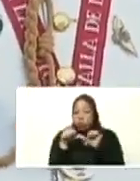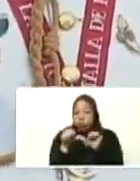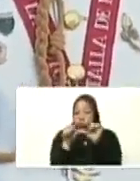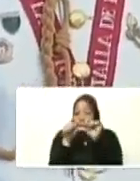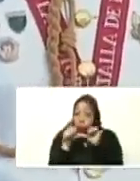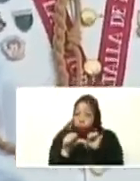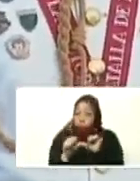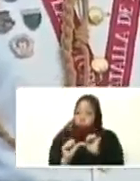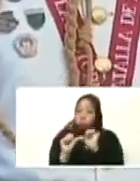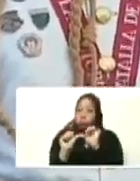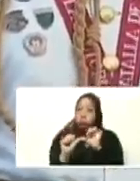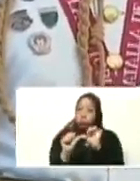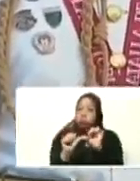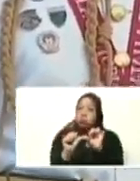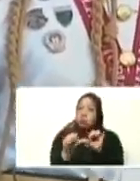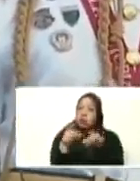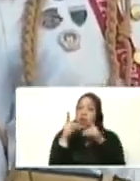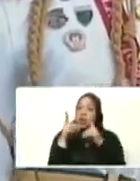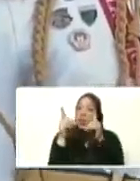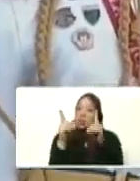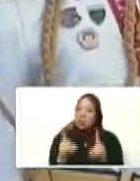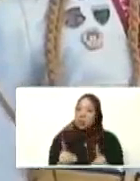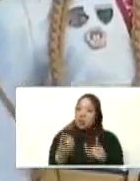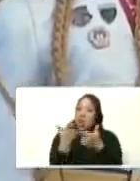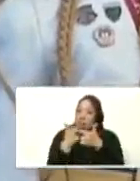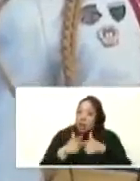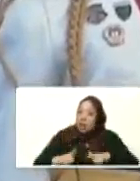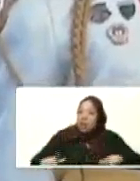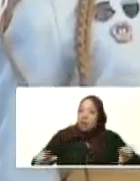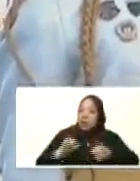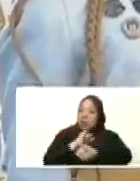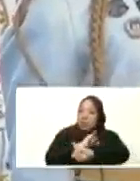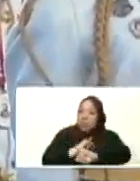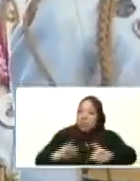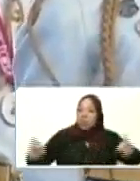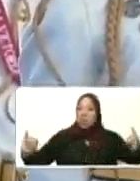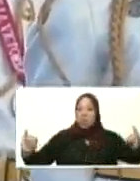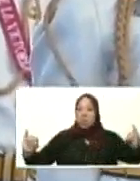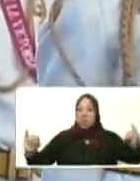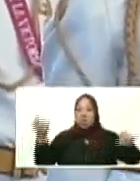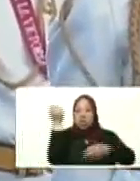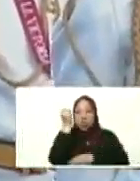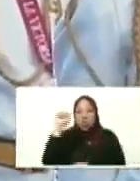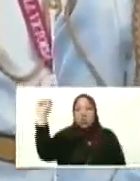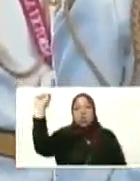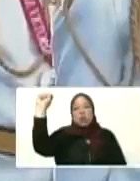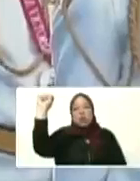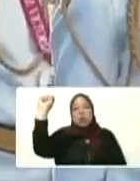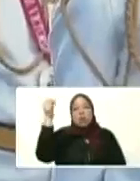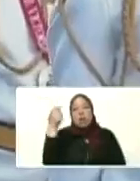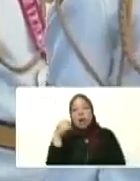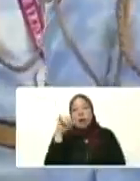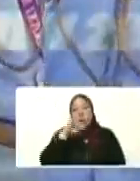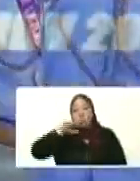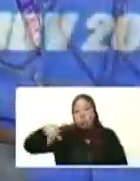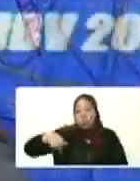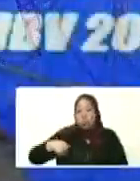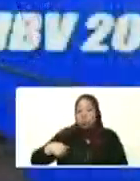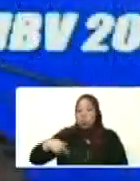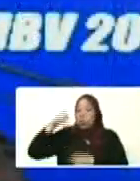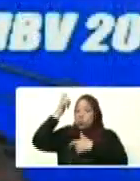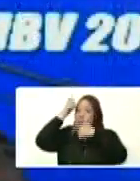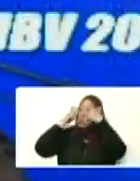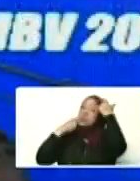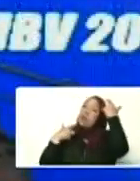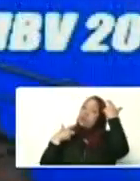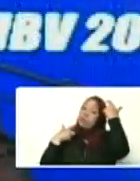e irrevocable decisión de ser libre, soberano e independiente. He allí el legado de nuestro comandante